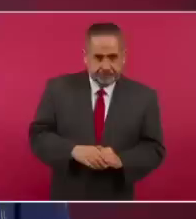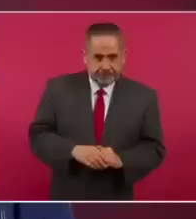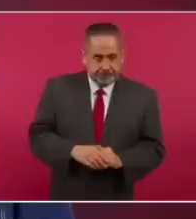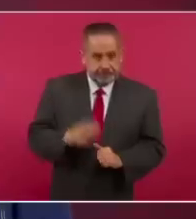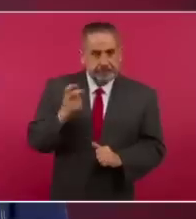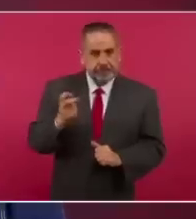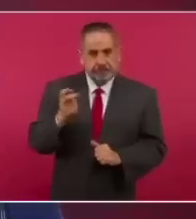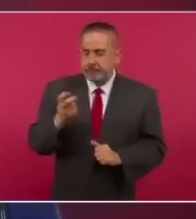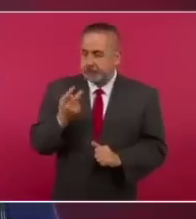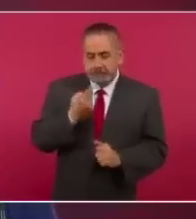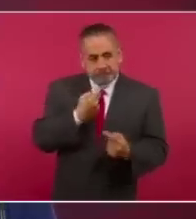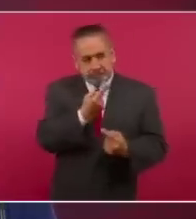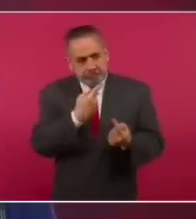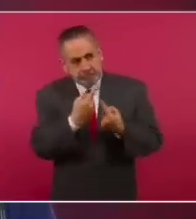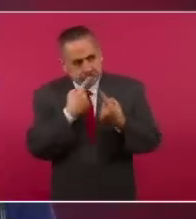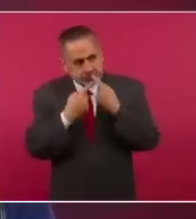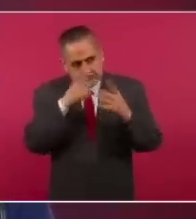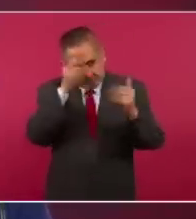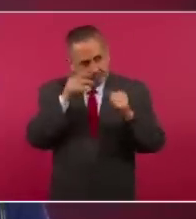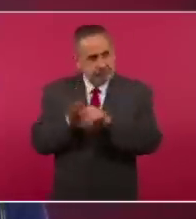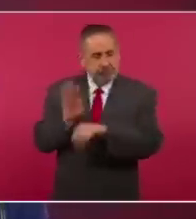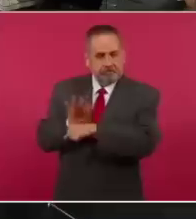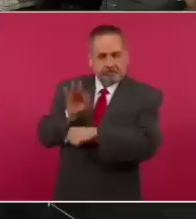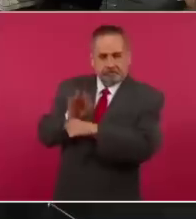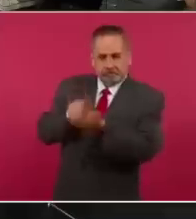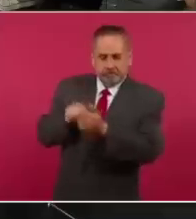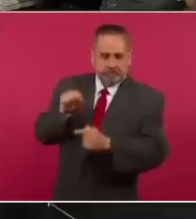en eso hemos trabajado de manera conjunta,